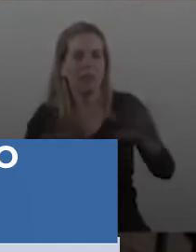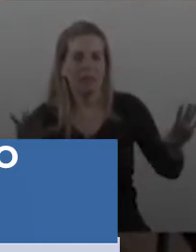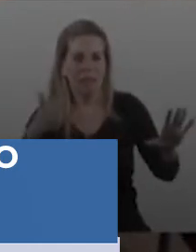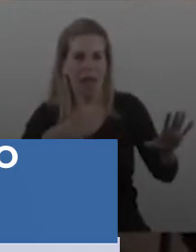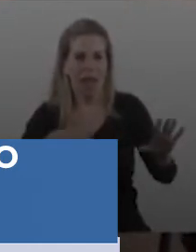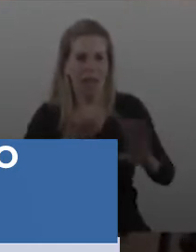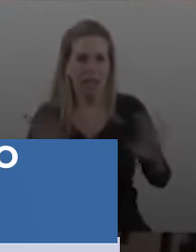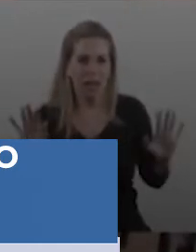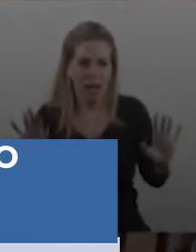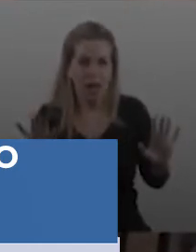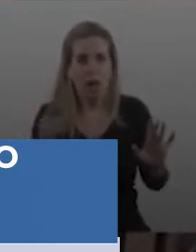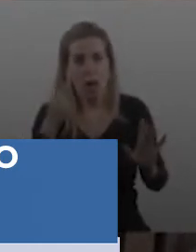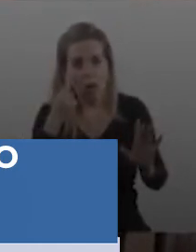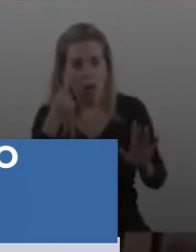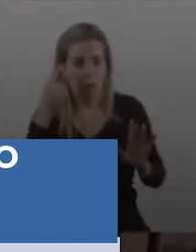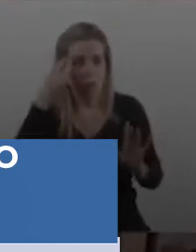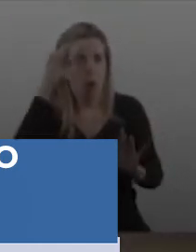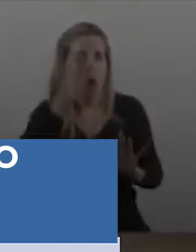Eso no quiere decir que todos pensemos igual.